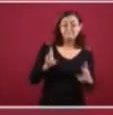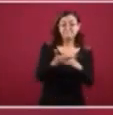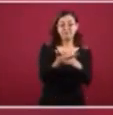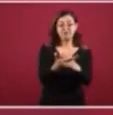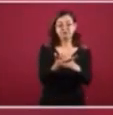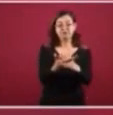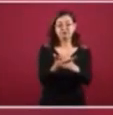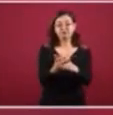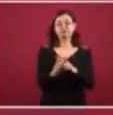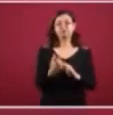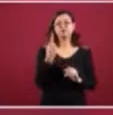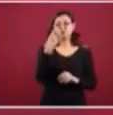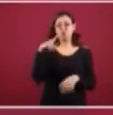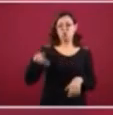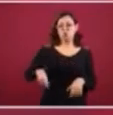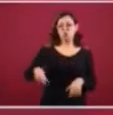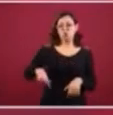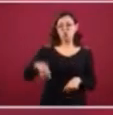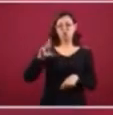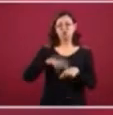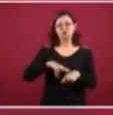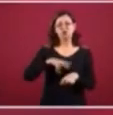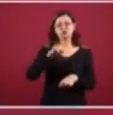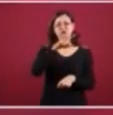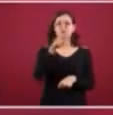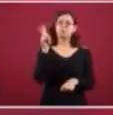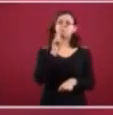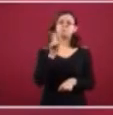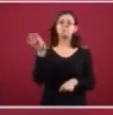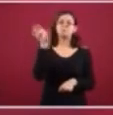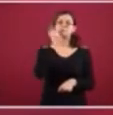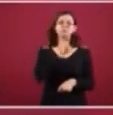gobernador de Coahuila, Venustiano Carranza,